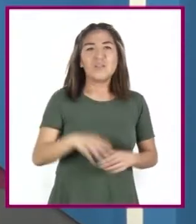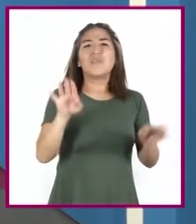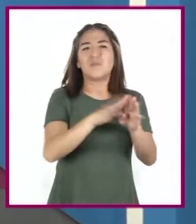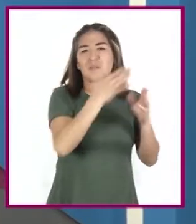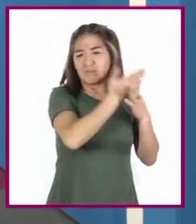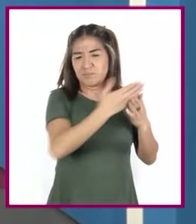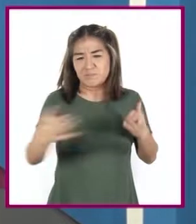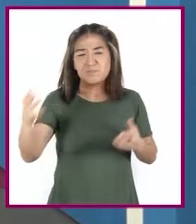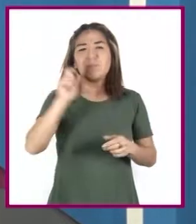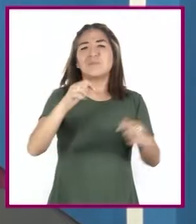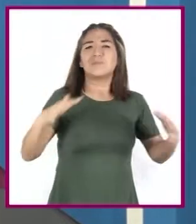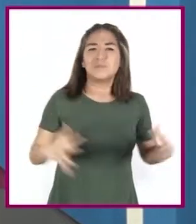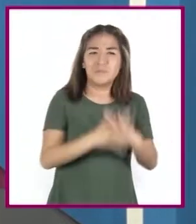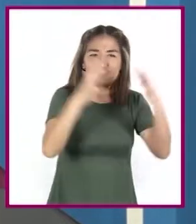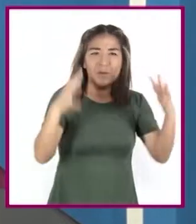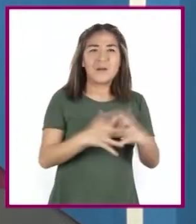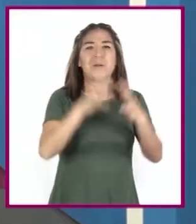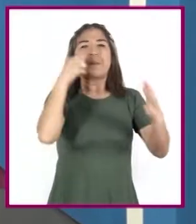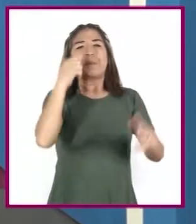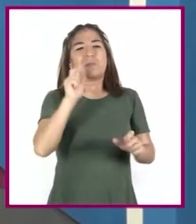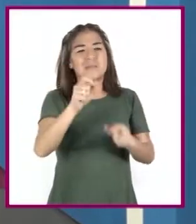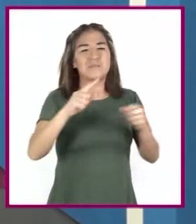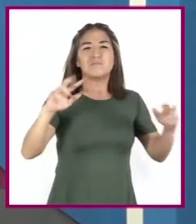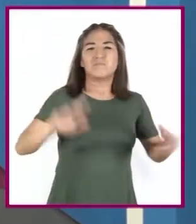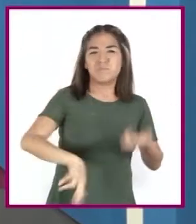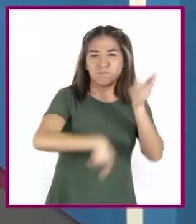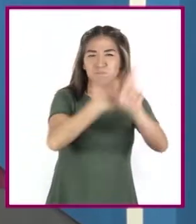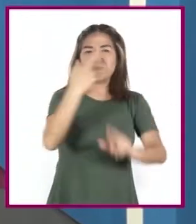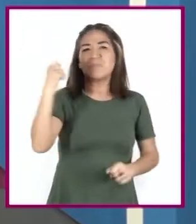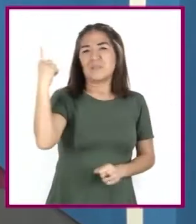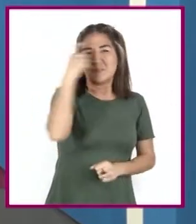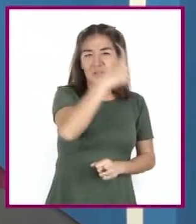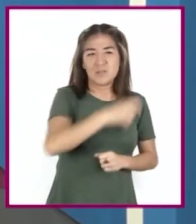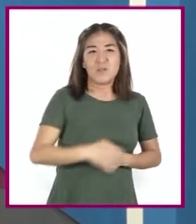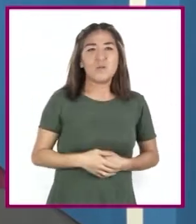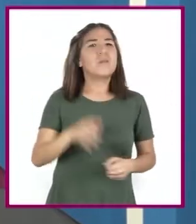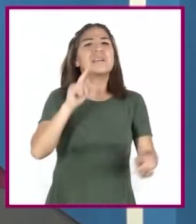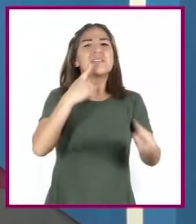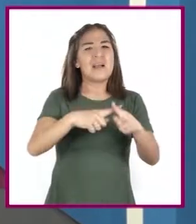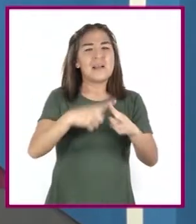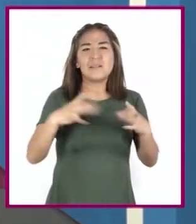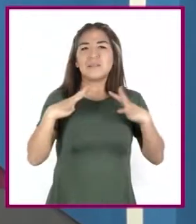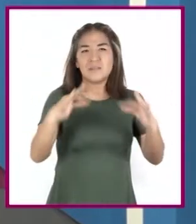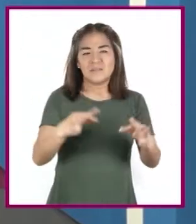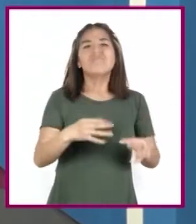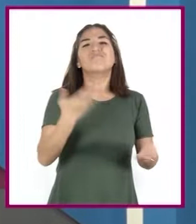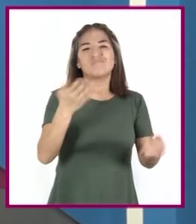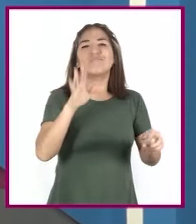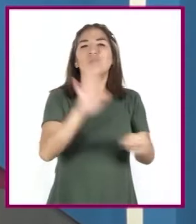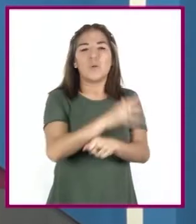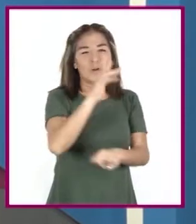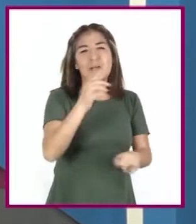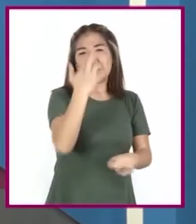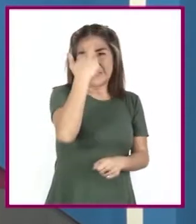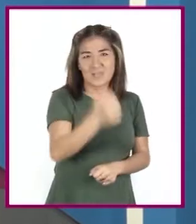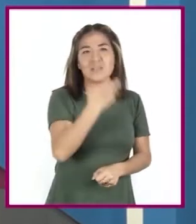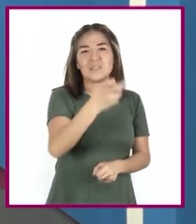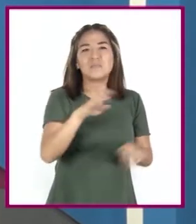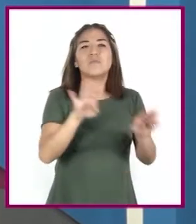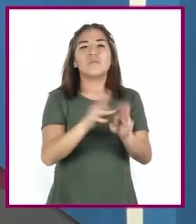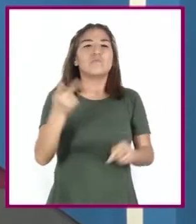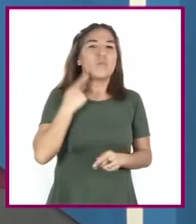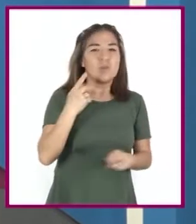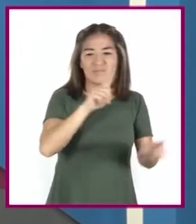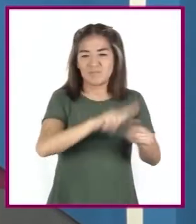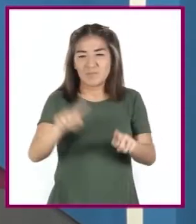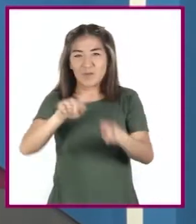de cuartelazos, azonadas y rebeliones, motivados por las diferencias políticas, por los distintos modos de